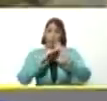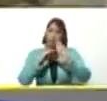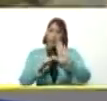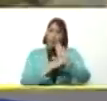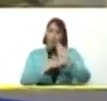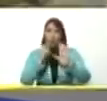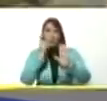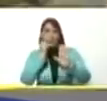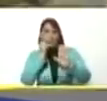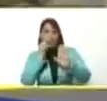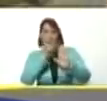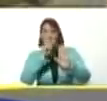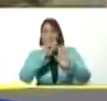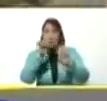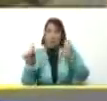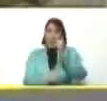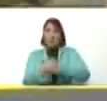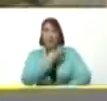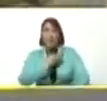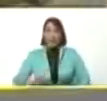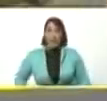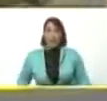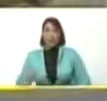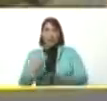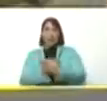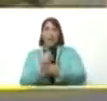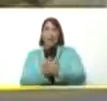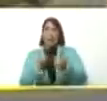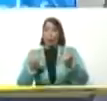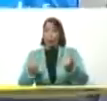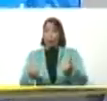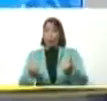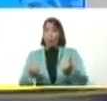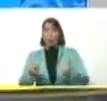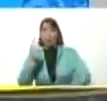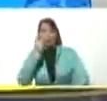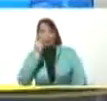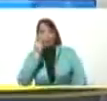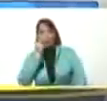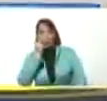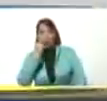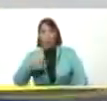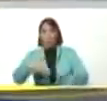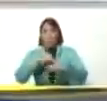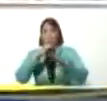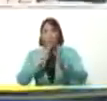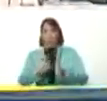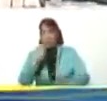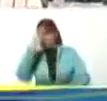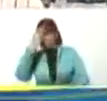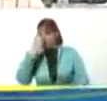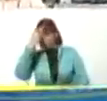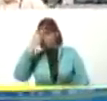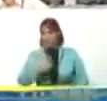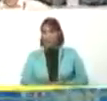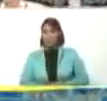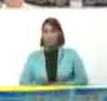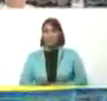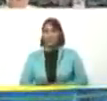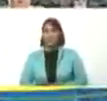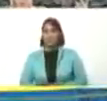Señor vicepresidente de Economía, Tarek, señor ministro Ali, Tarek, Ali, Ali,